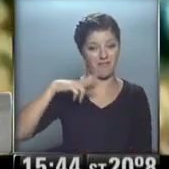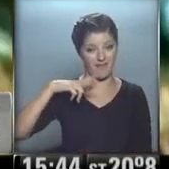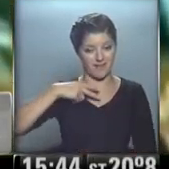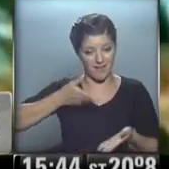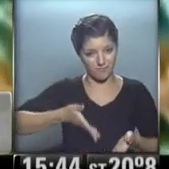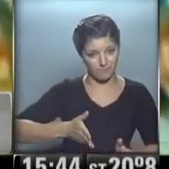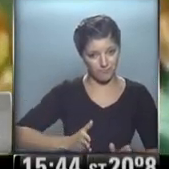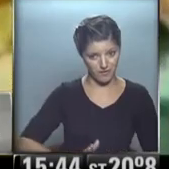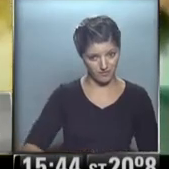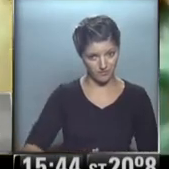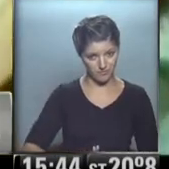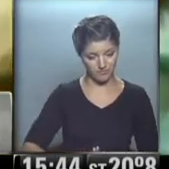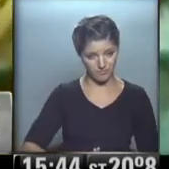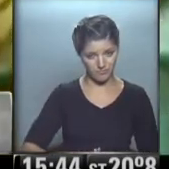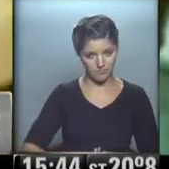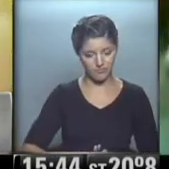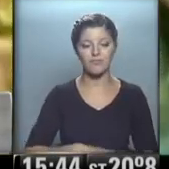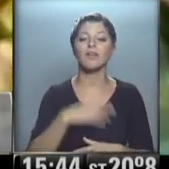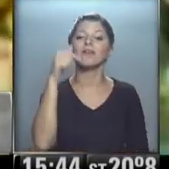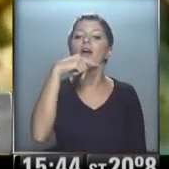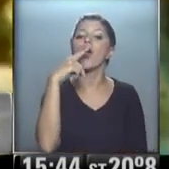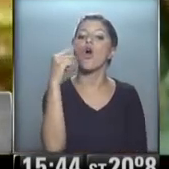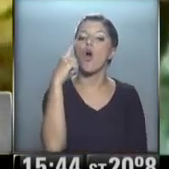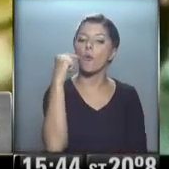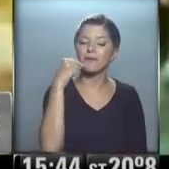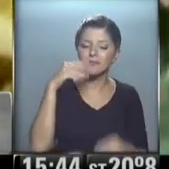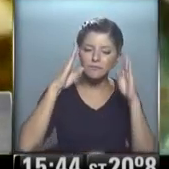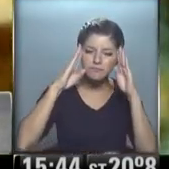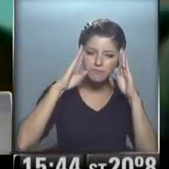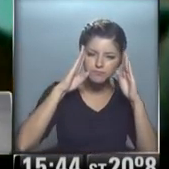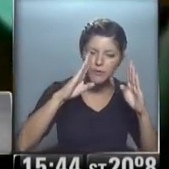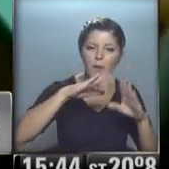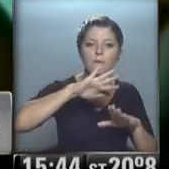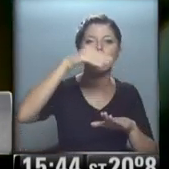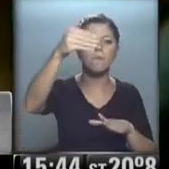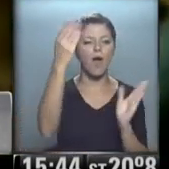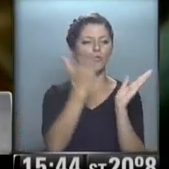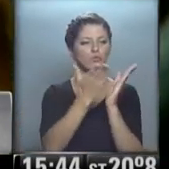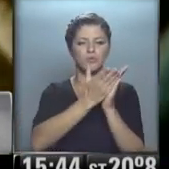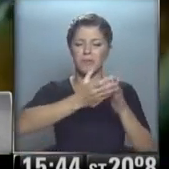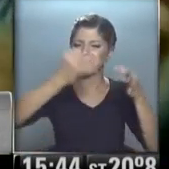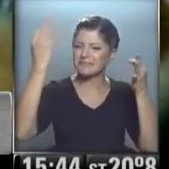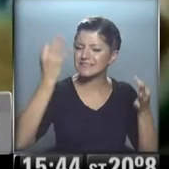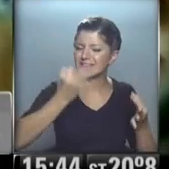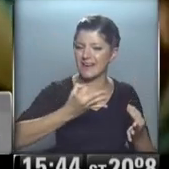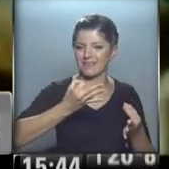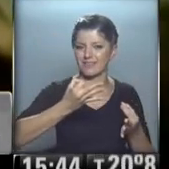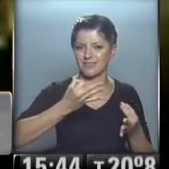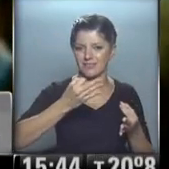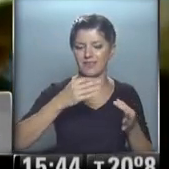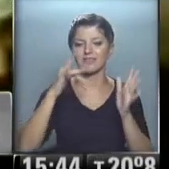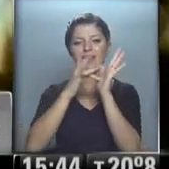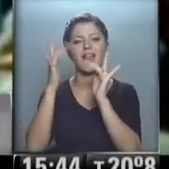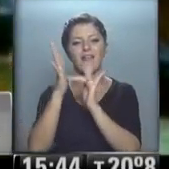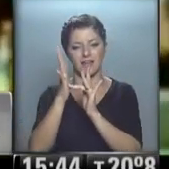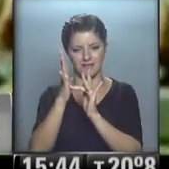y de raíces conservadoras, Mujica estaba destinado a hacer una carrera brillante dentro de la jerarquía de la Iglesia